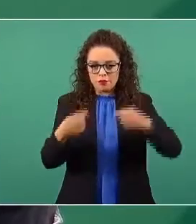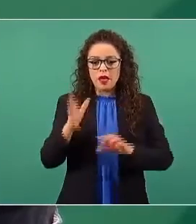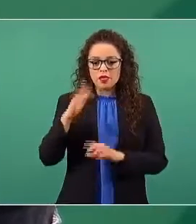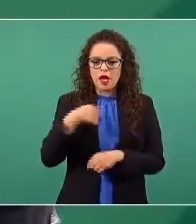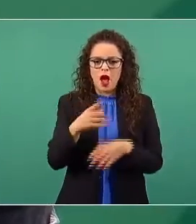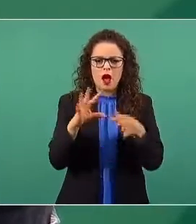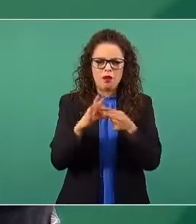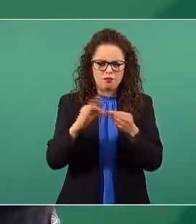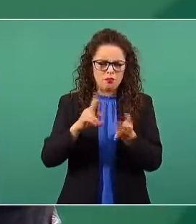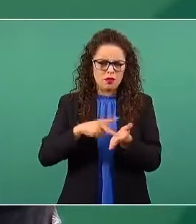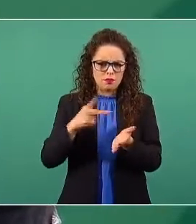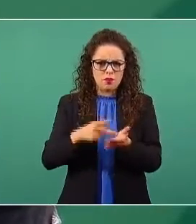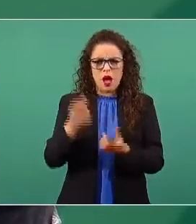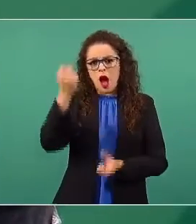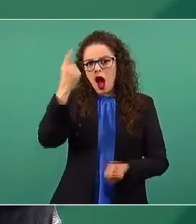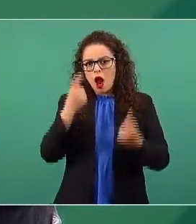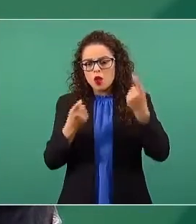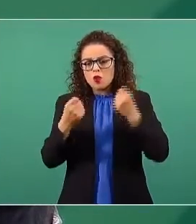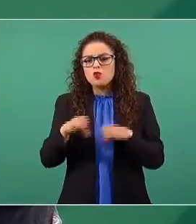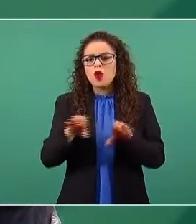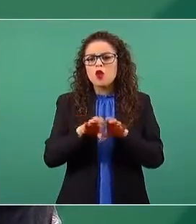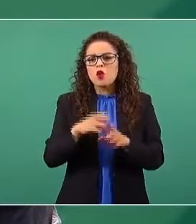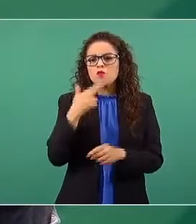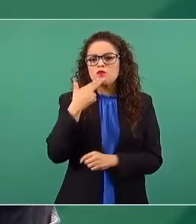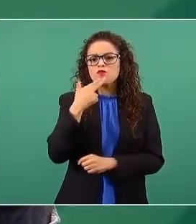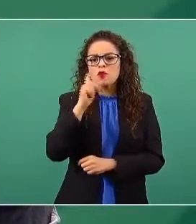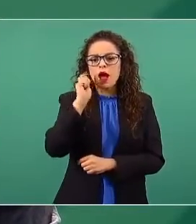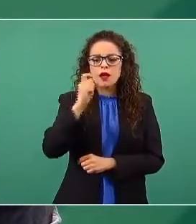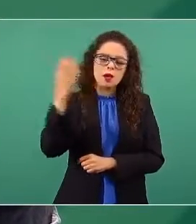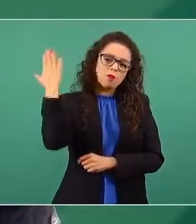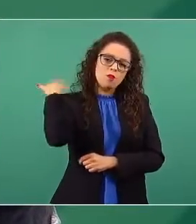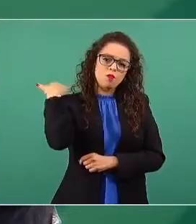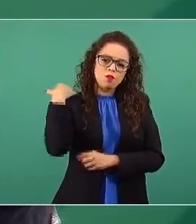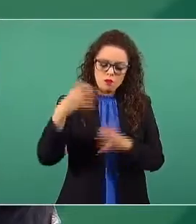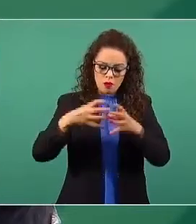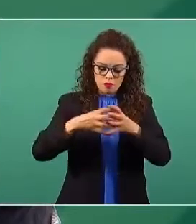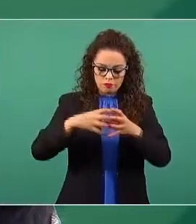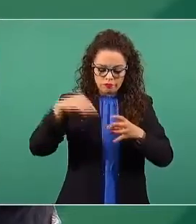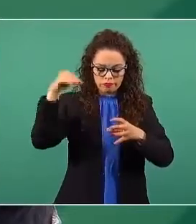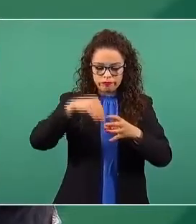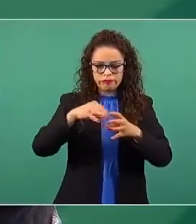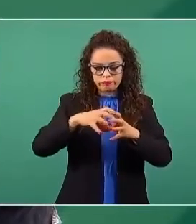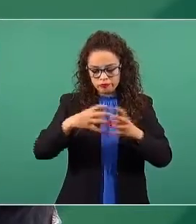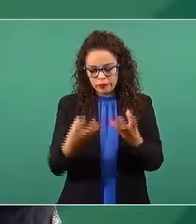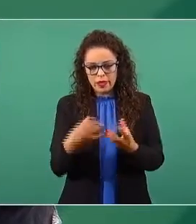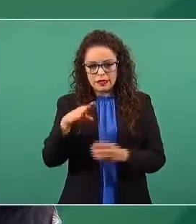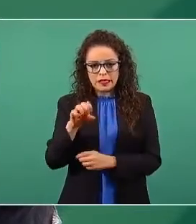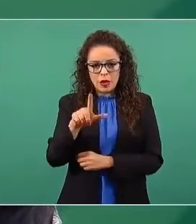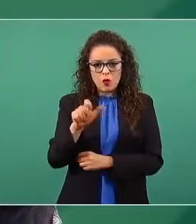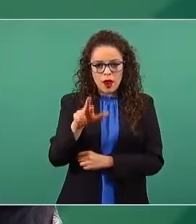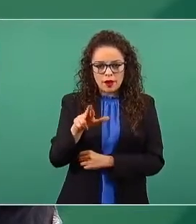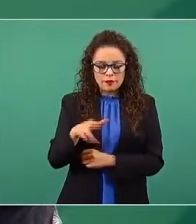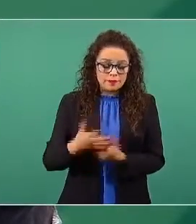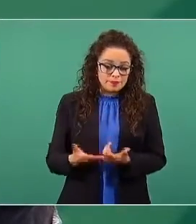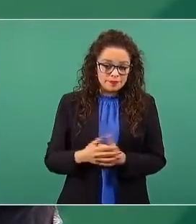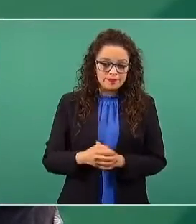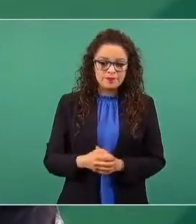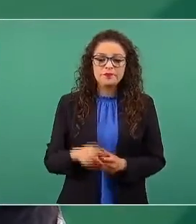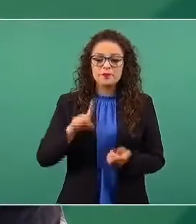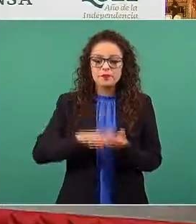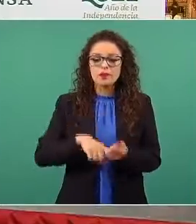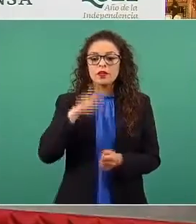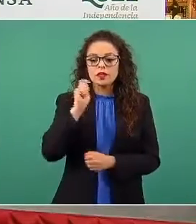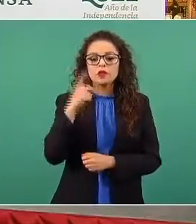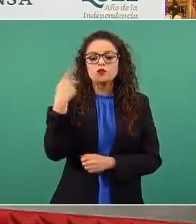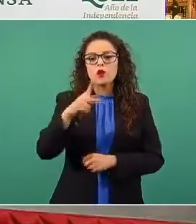funcionamiento de las células pulmonares y de las la inmunidad a nivel del aparato